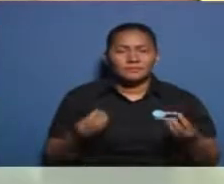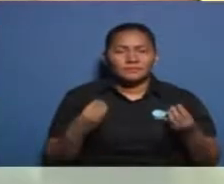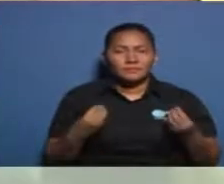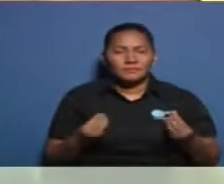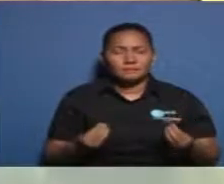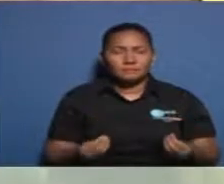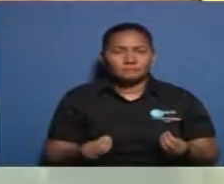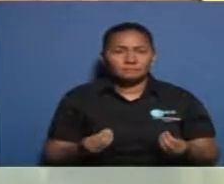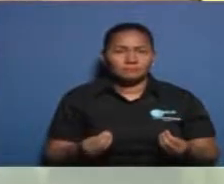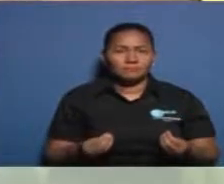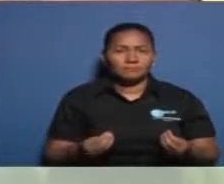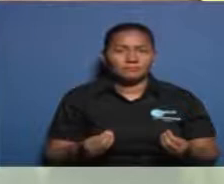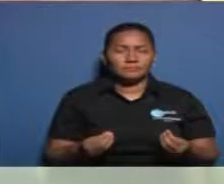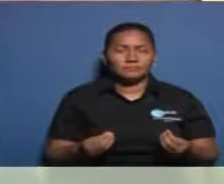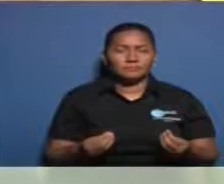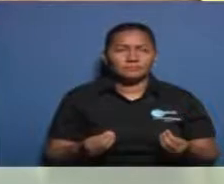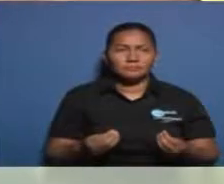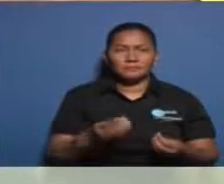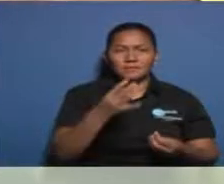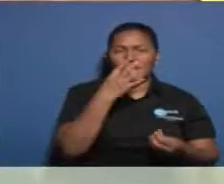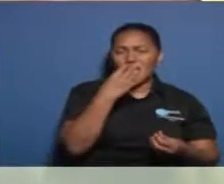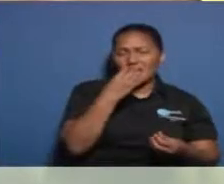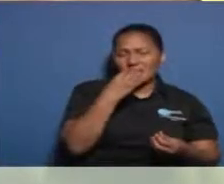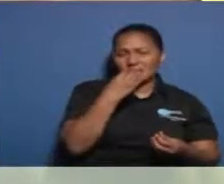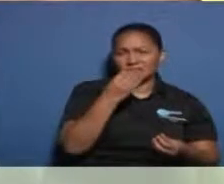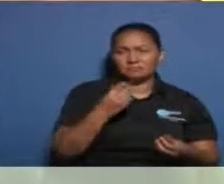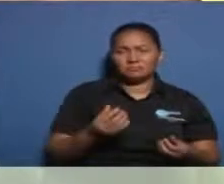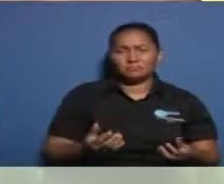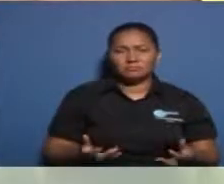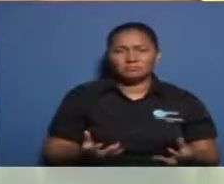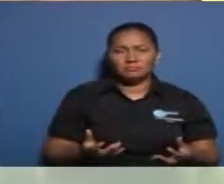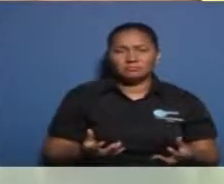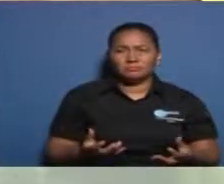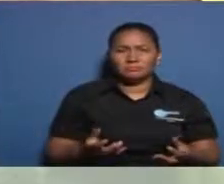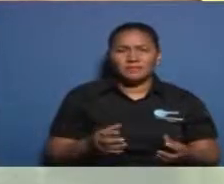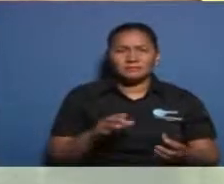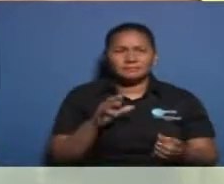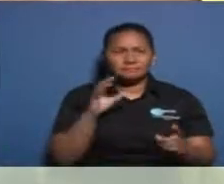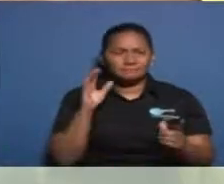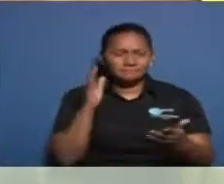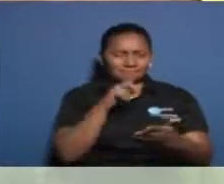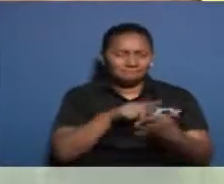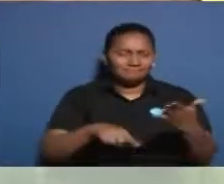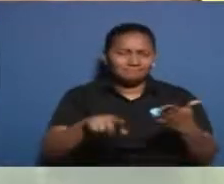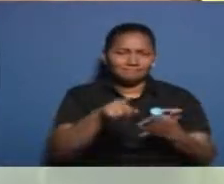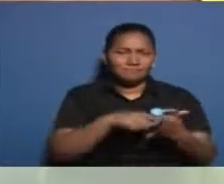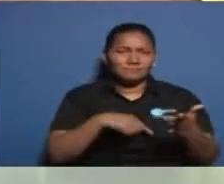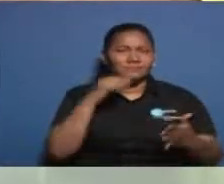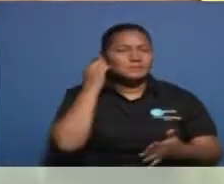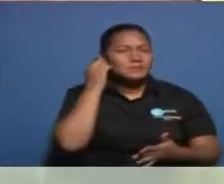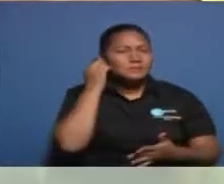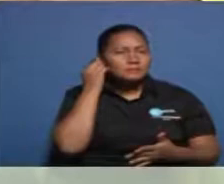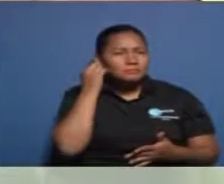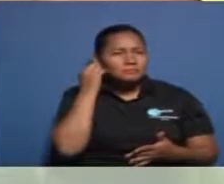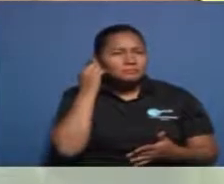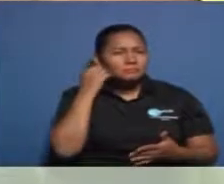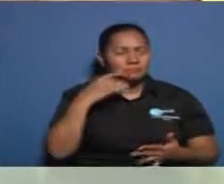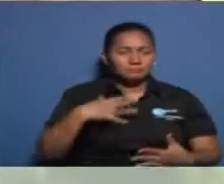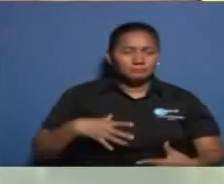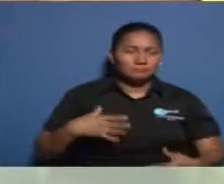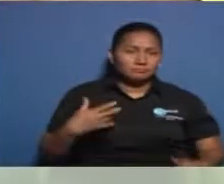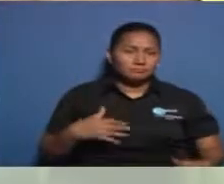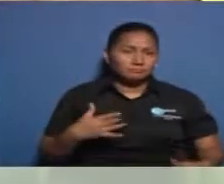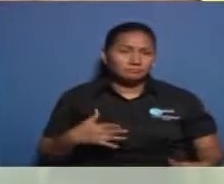chistes tiene un estereotipo de en contra de la mujer las rancheras es decir la violencia